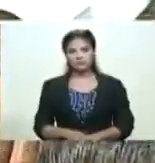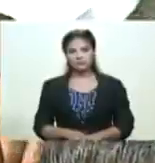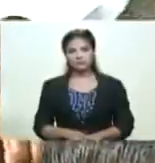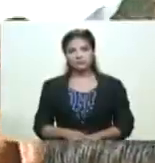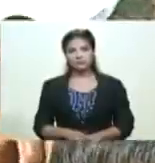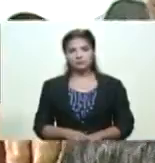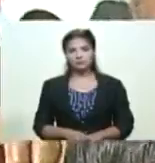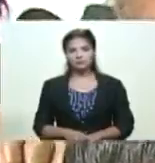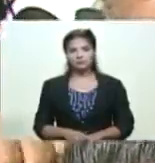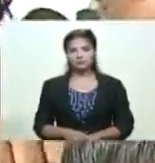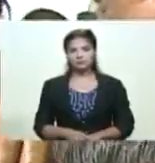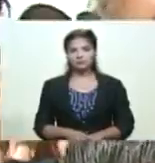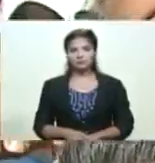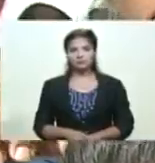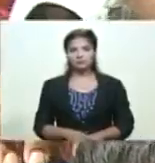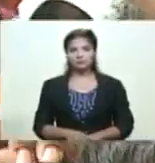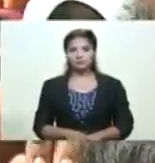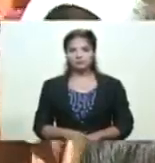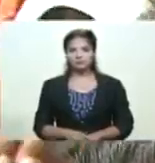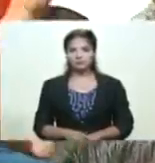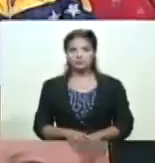En este mundo,